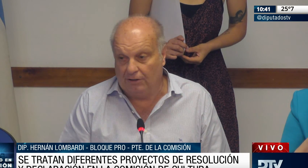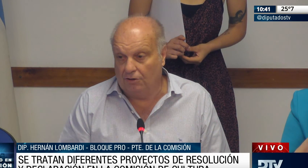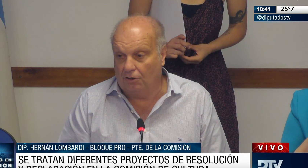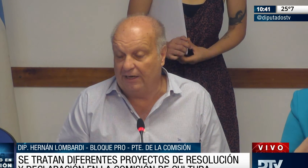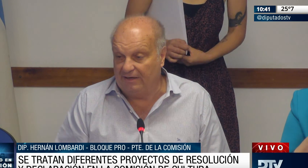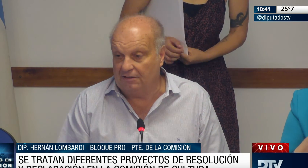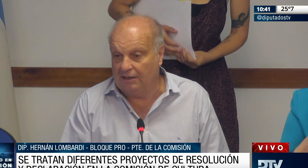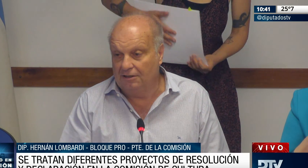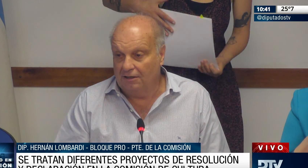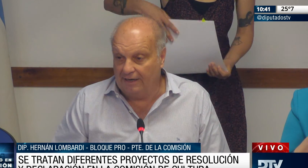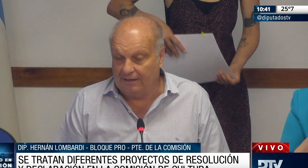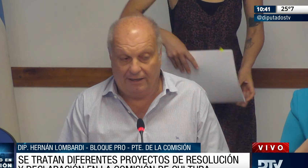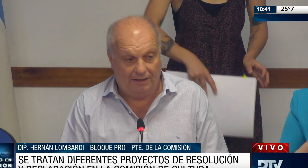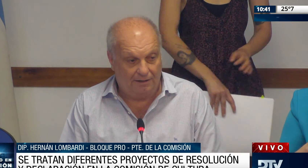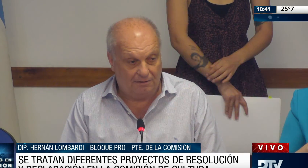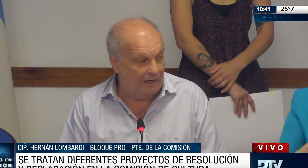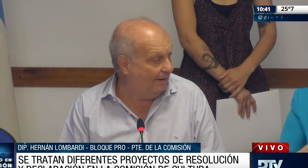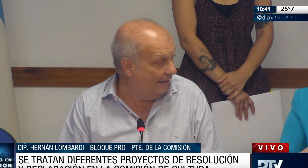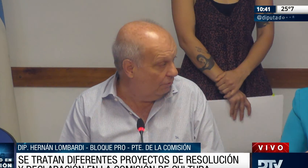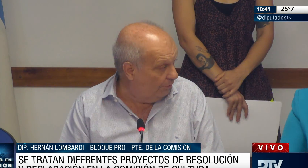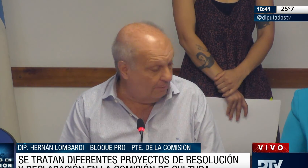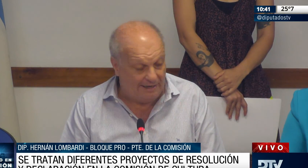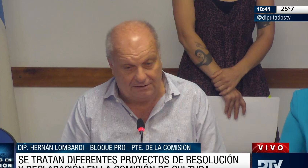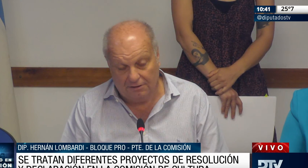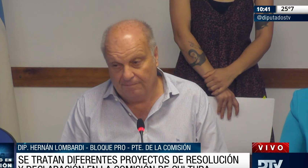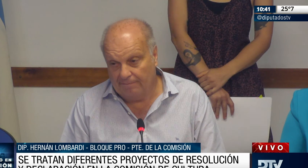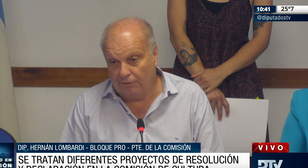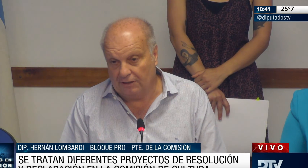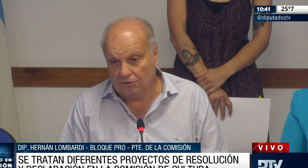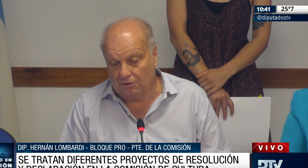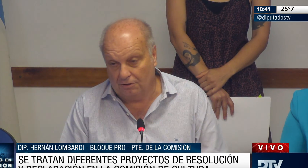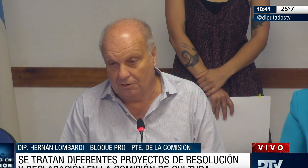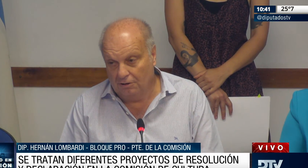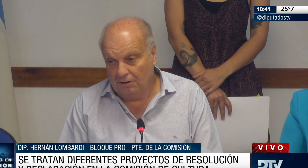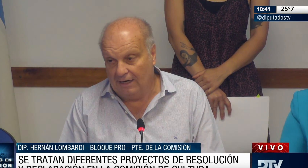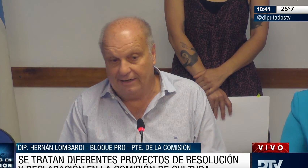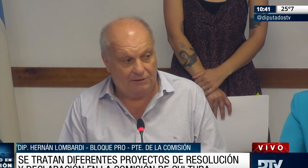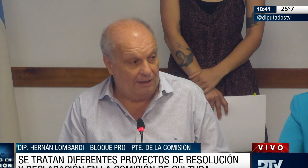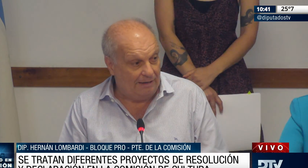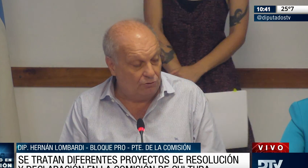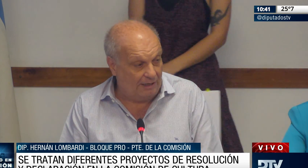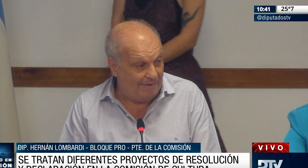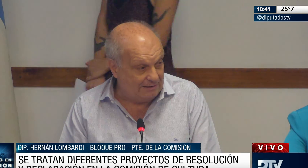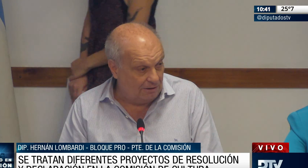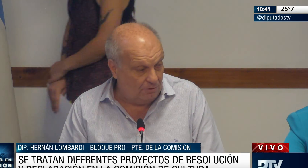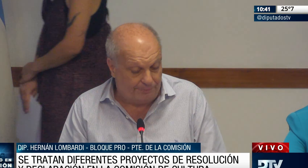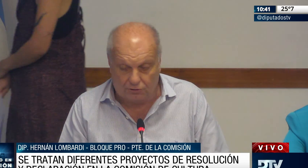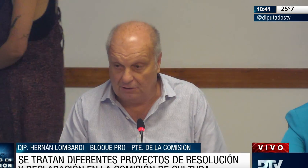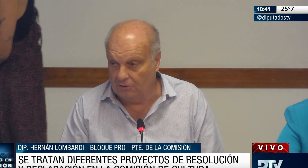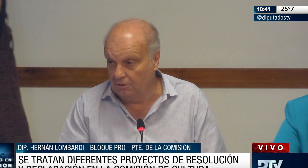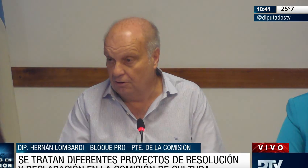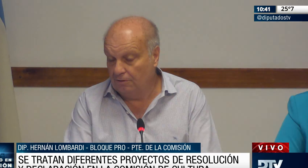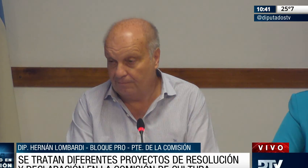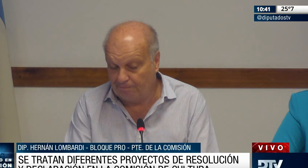pero obviamente hay que trabajarlo un poco más. Por eso la Ley Nacional de la Música aparece como